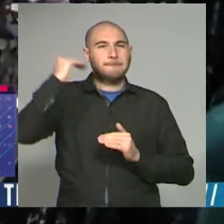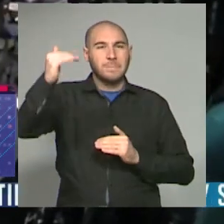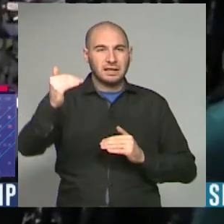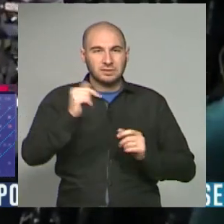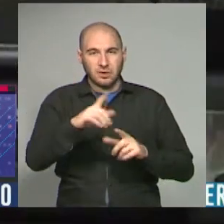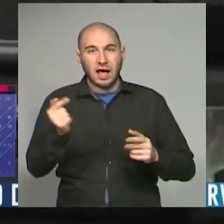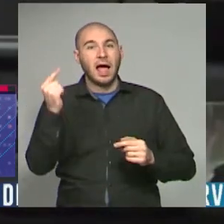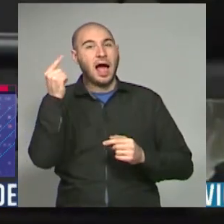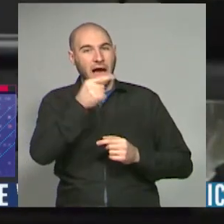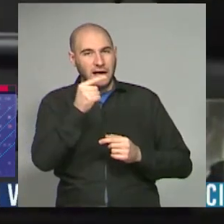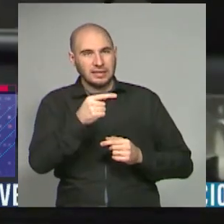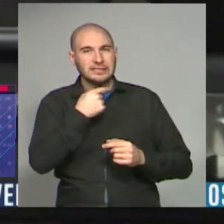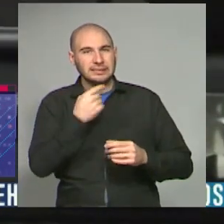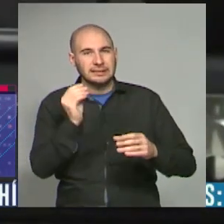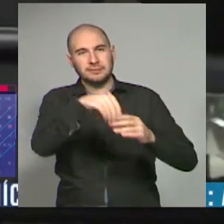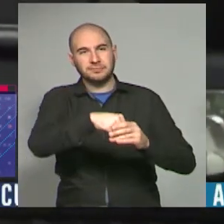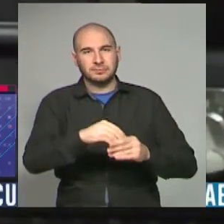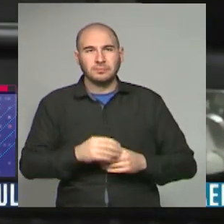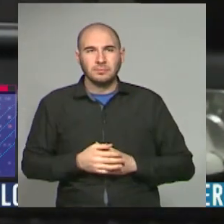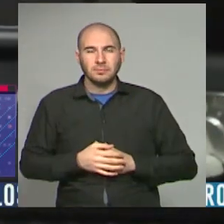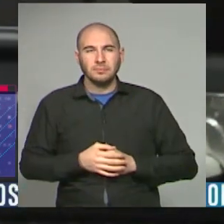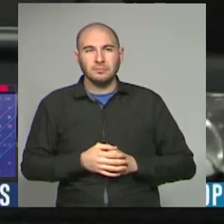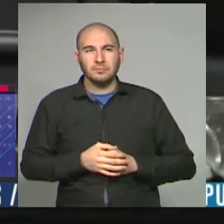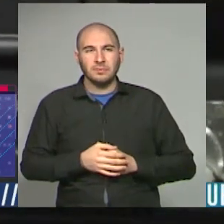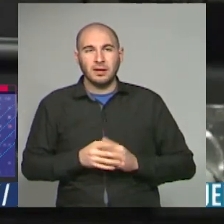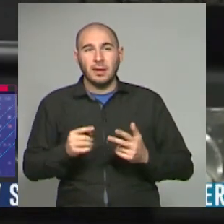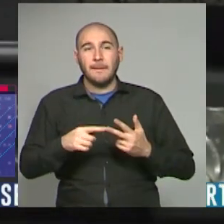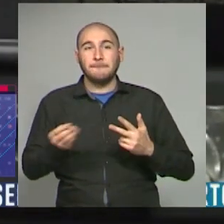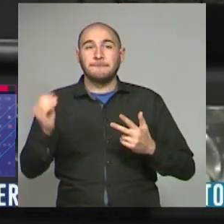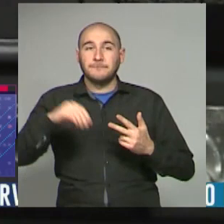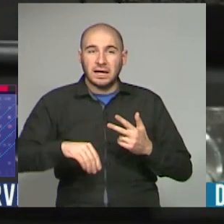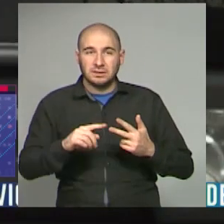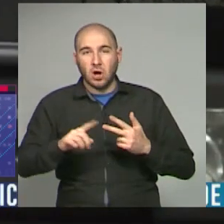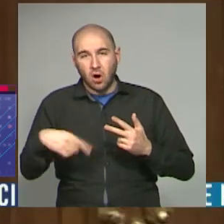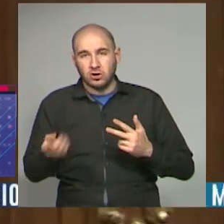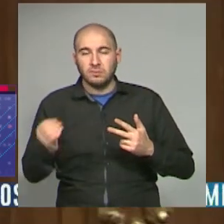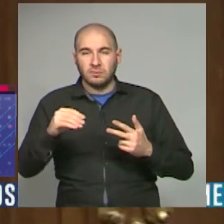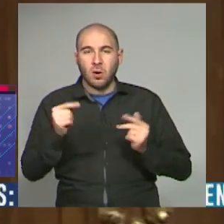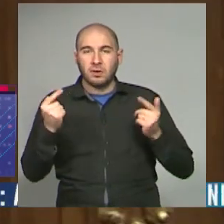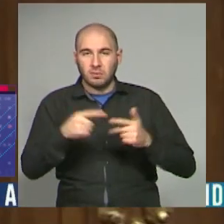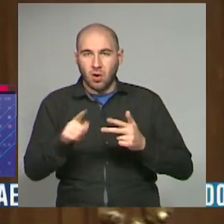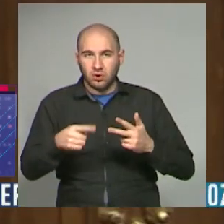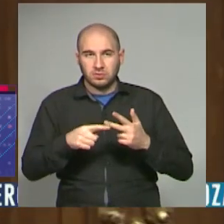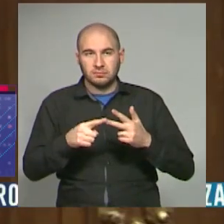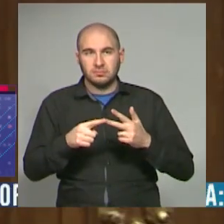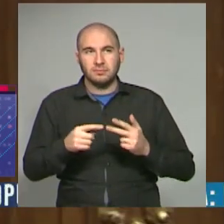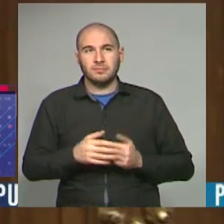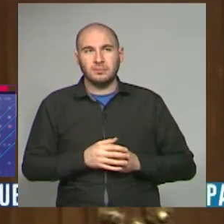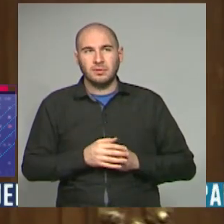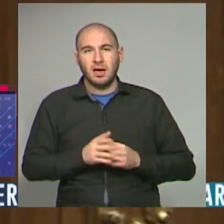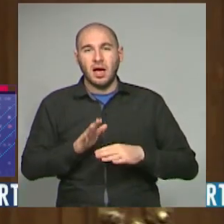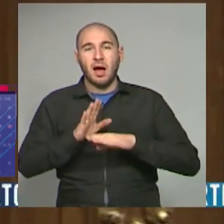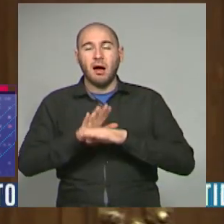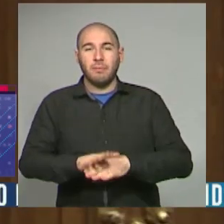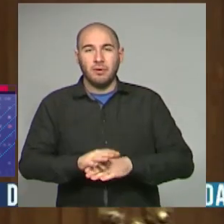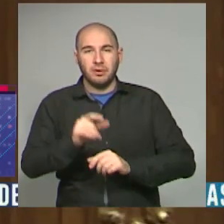es donde ahí quieren meterse. Y además el otro objetivo era gran